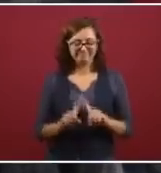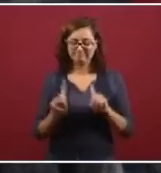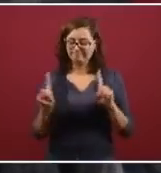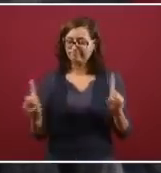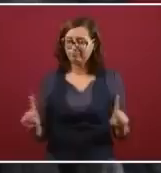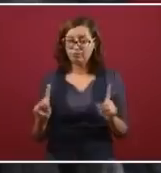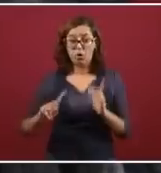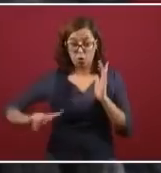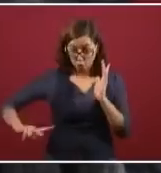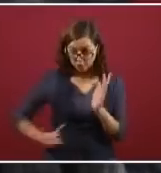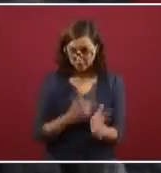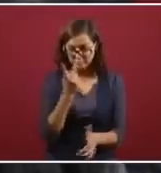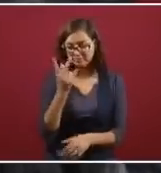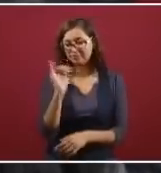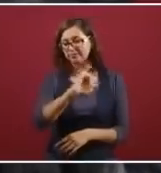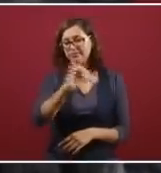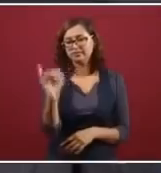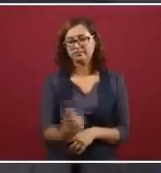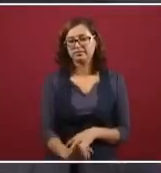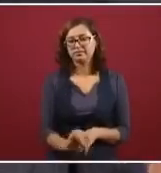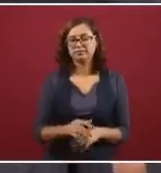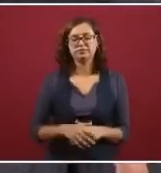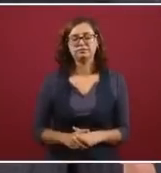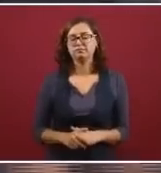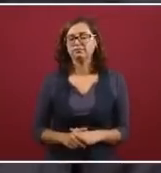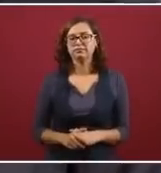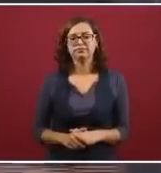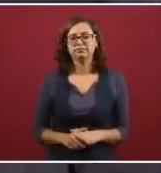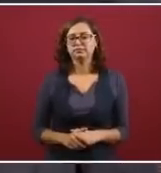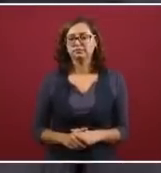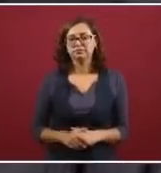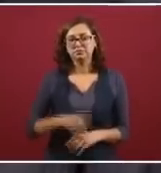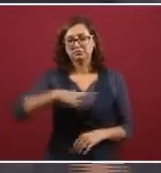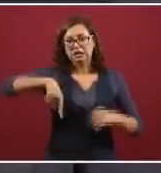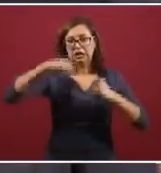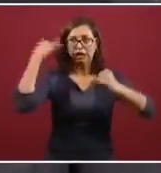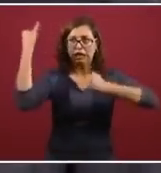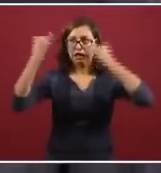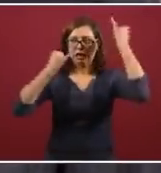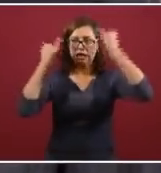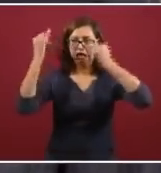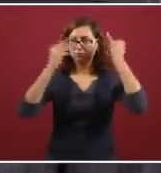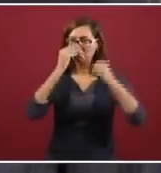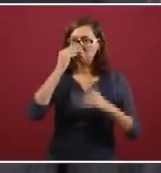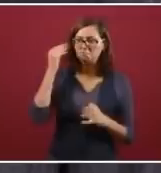Nunca más fabricar delito a nadie.